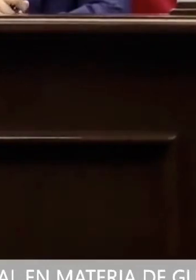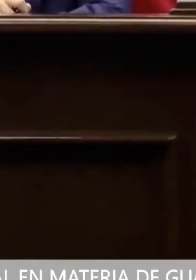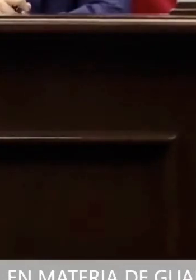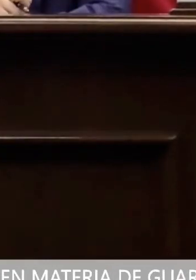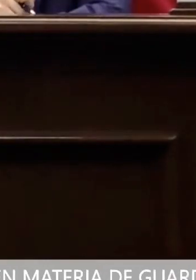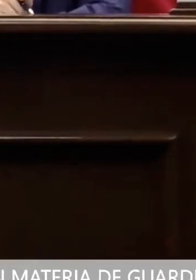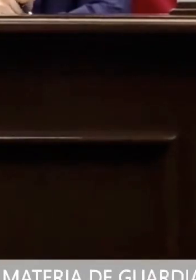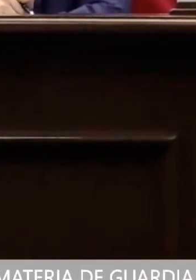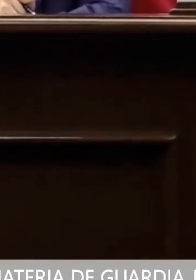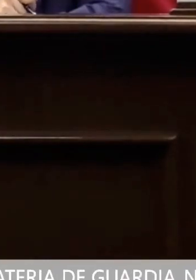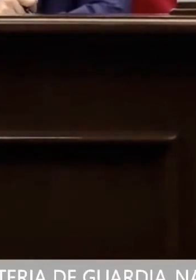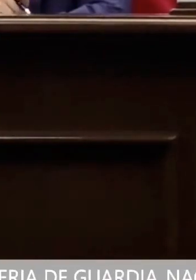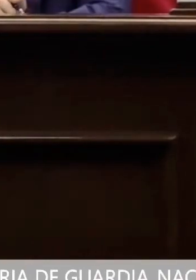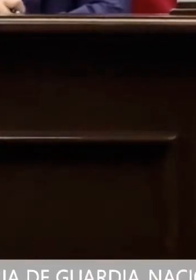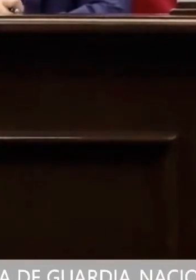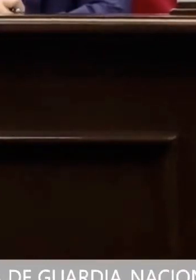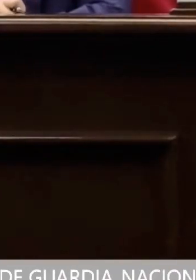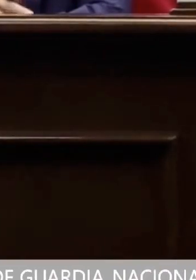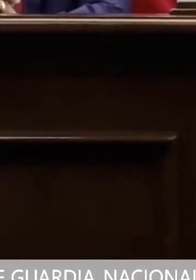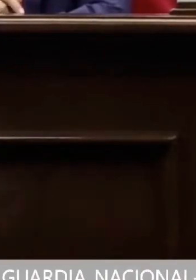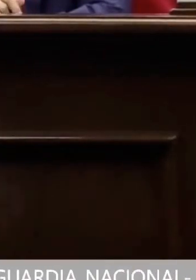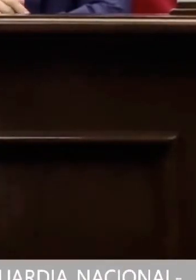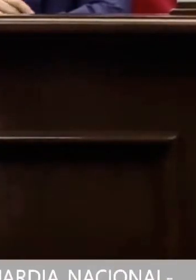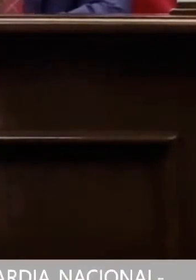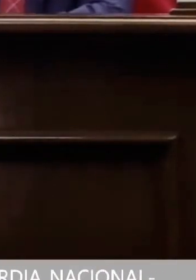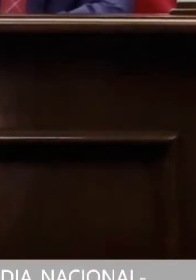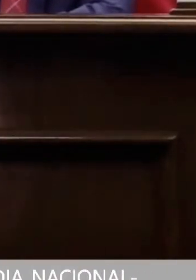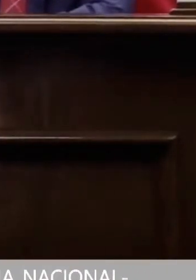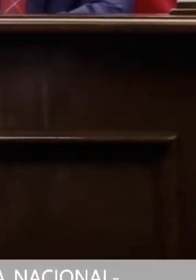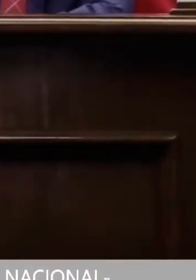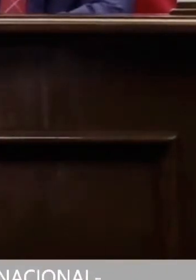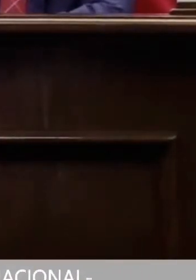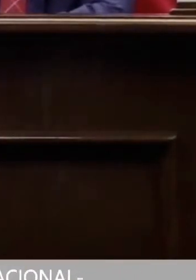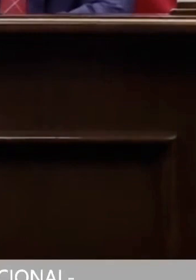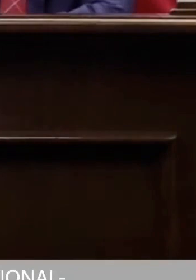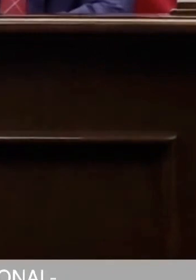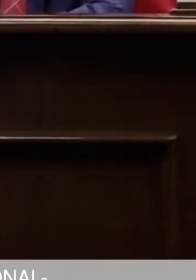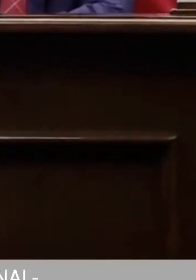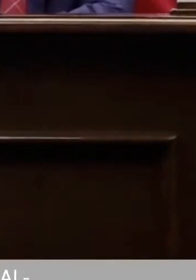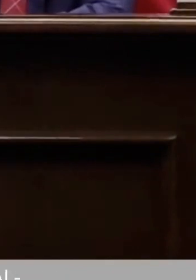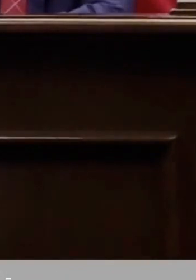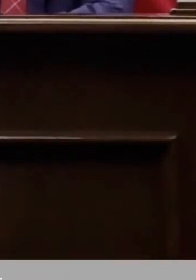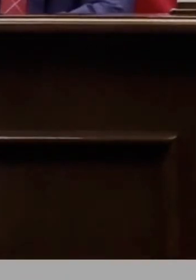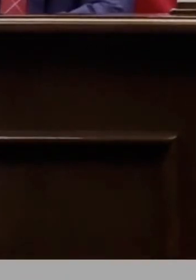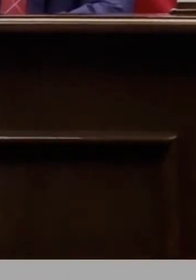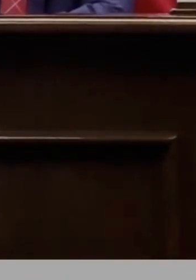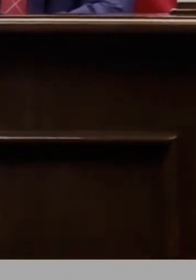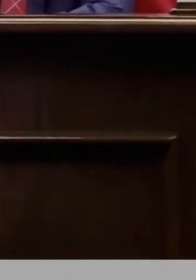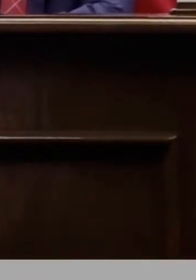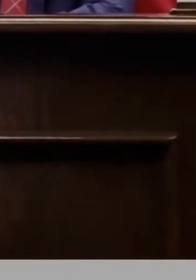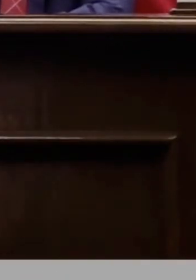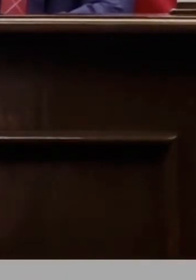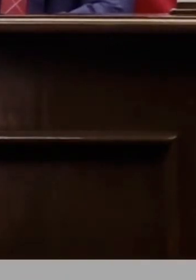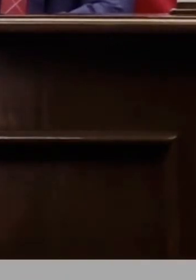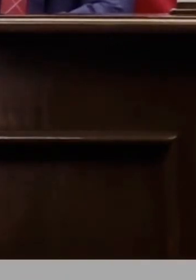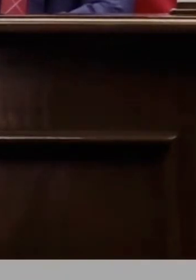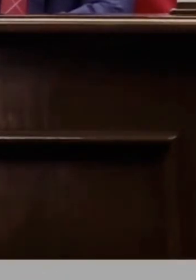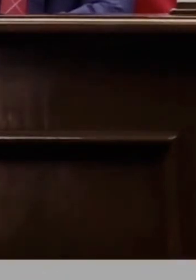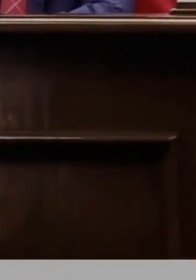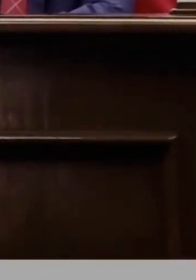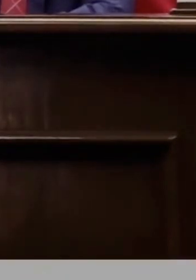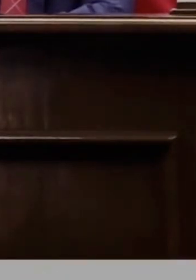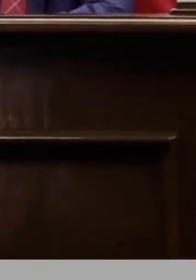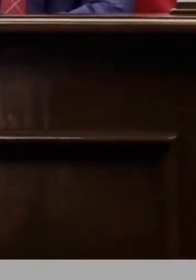al crimen, a la delincuencia organizada. Por eso está detenido en los Estados Unidos García